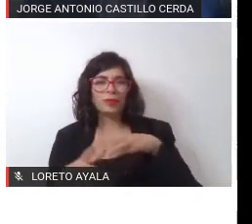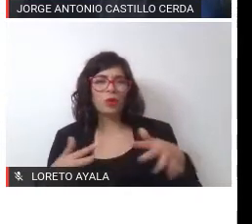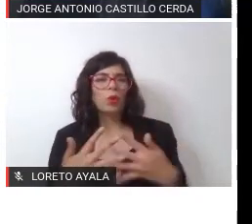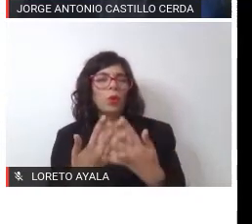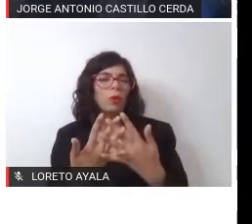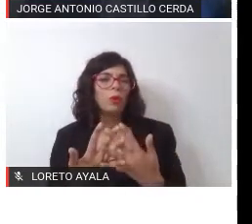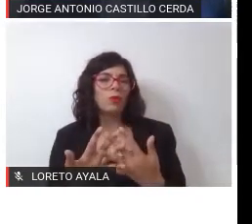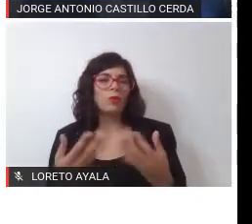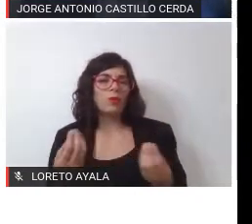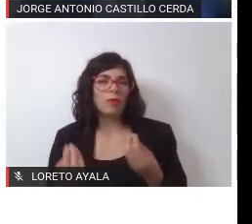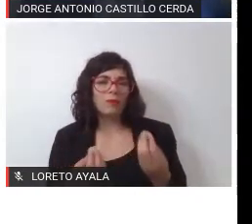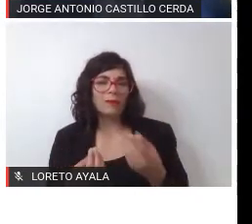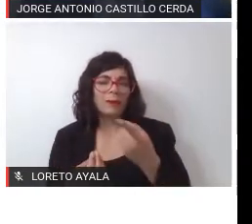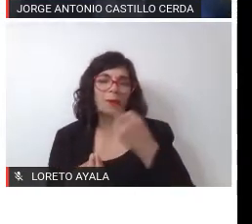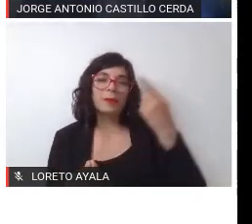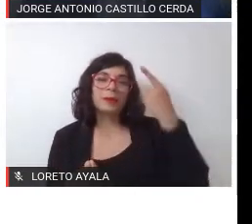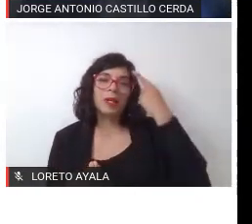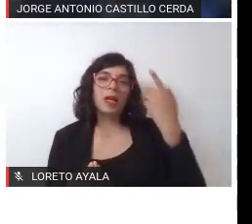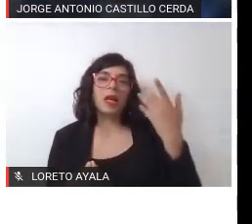día. Tener equipos